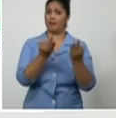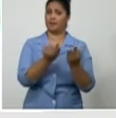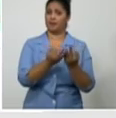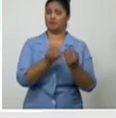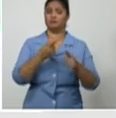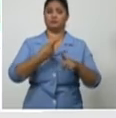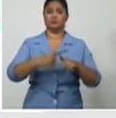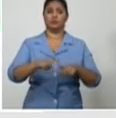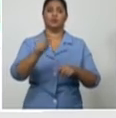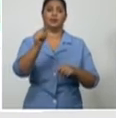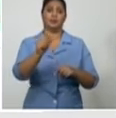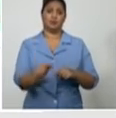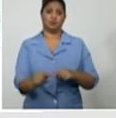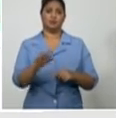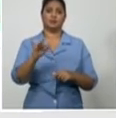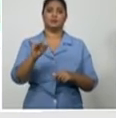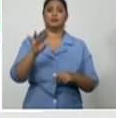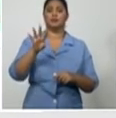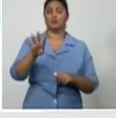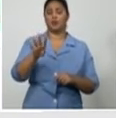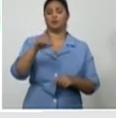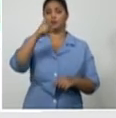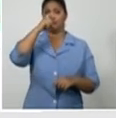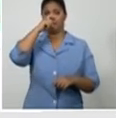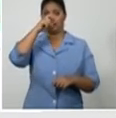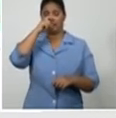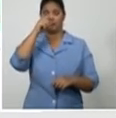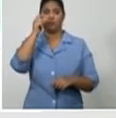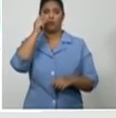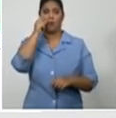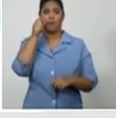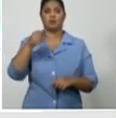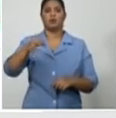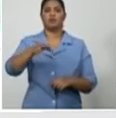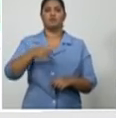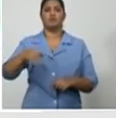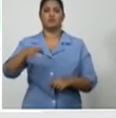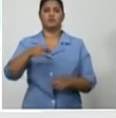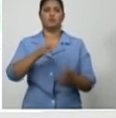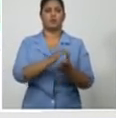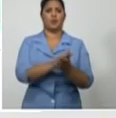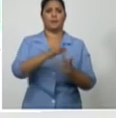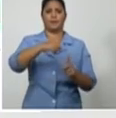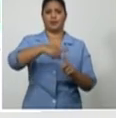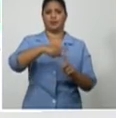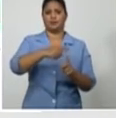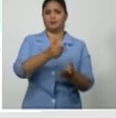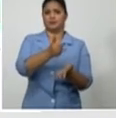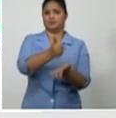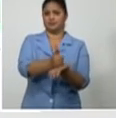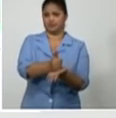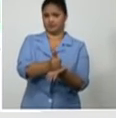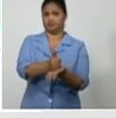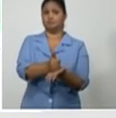años de edad del municipio Matanzas en esta provincia, contacto de un caso confirmado,